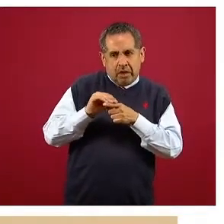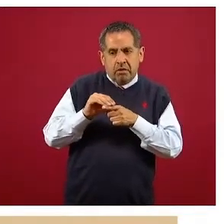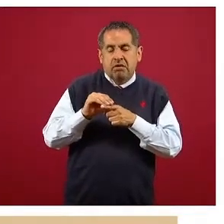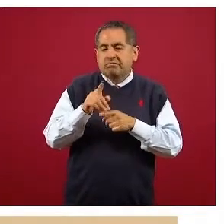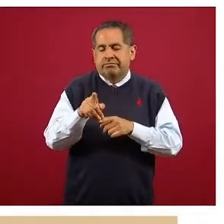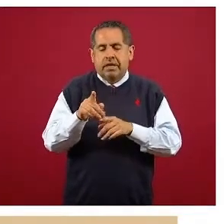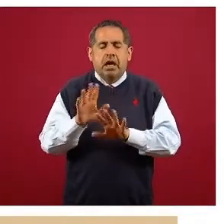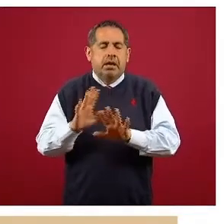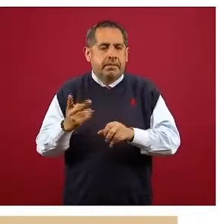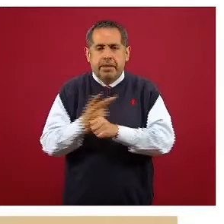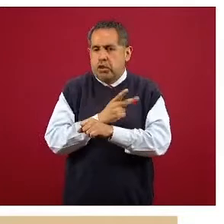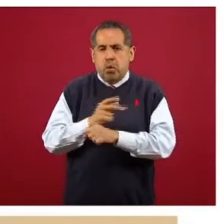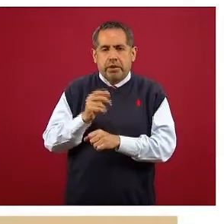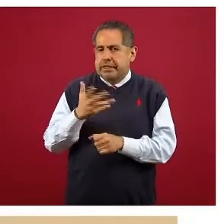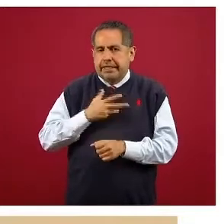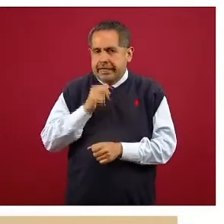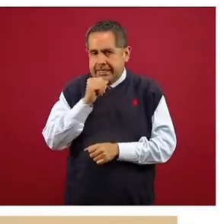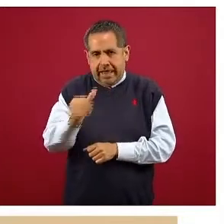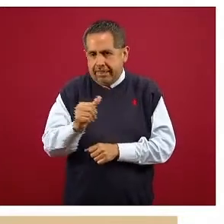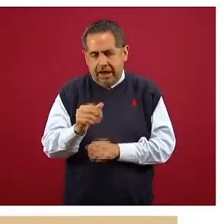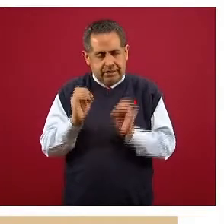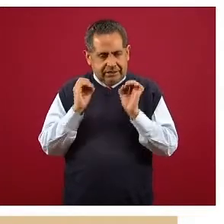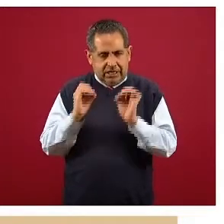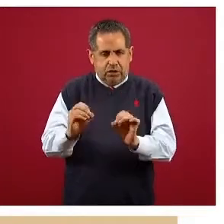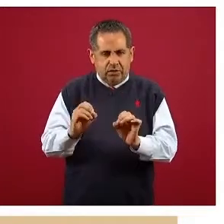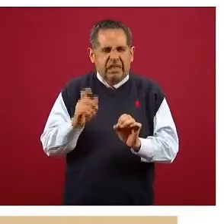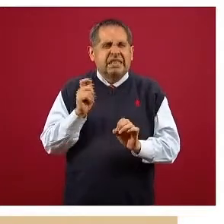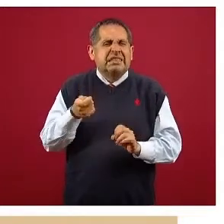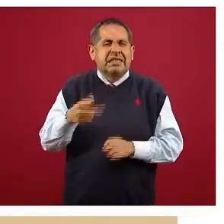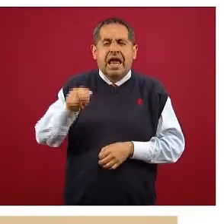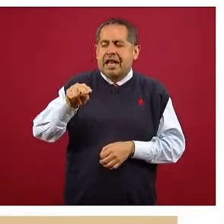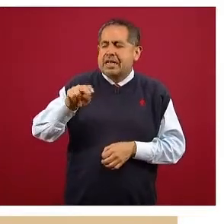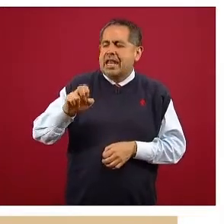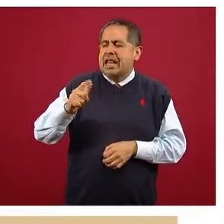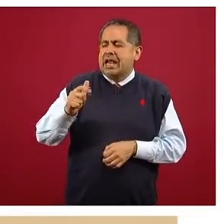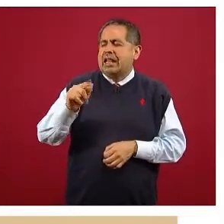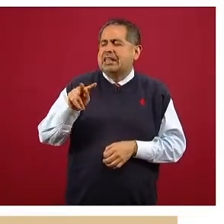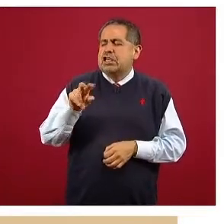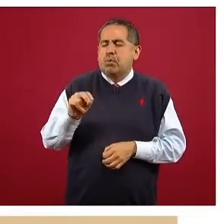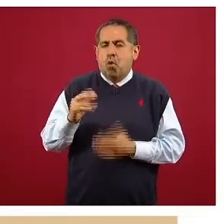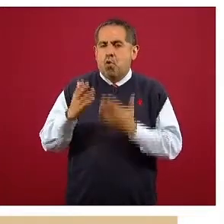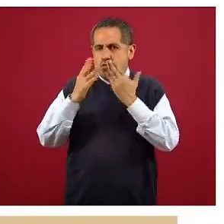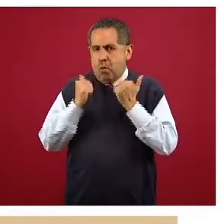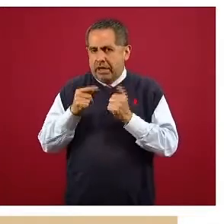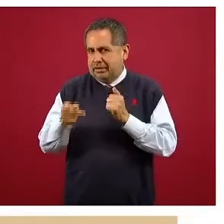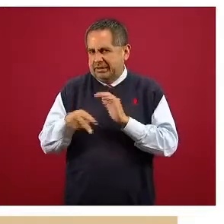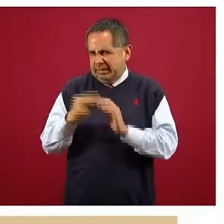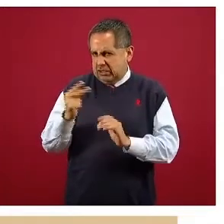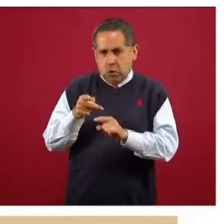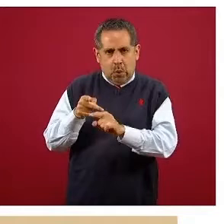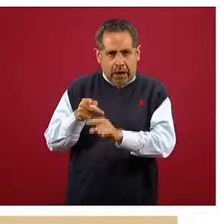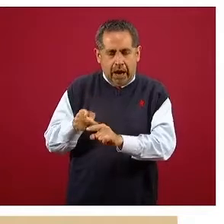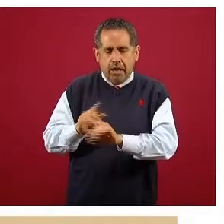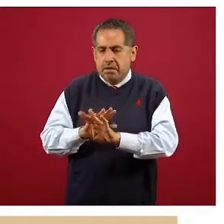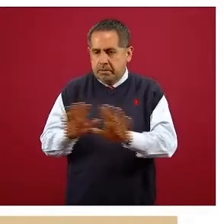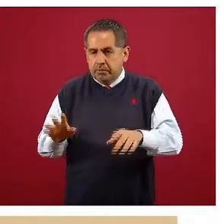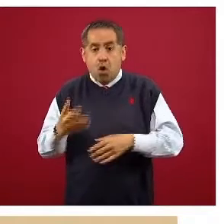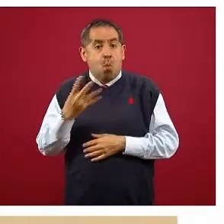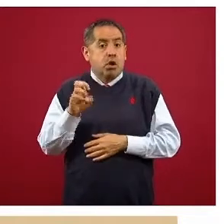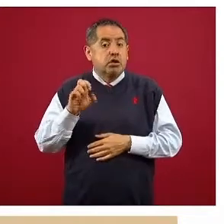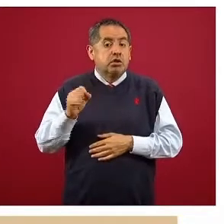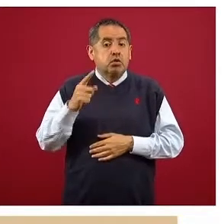dieron negativo a la prueba correspondiente para detectar el virus SARS-CoV-2, son estos